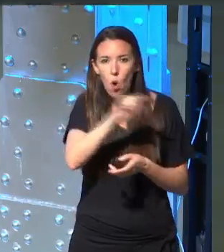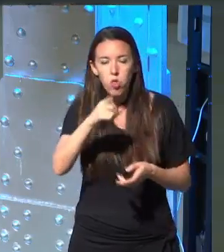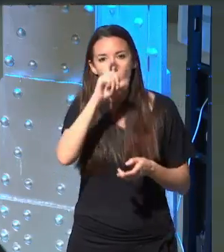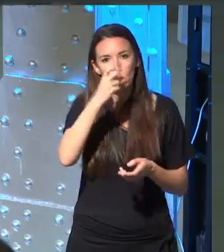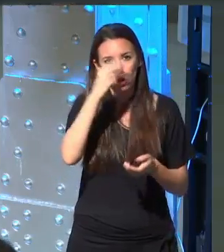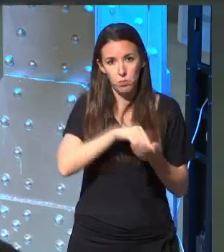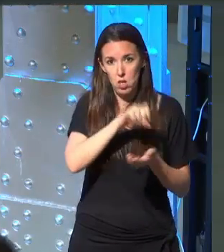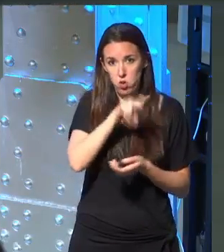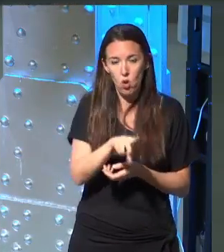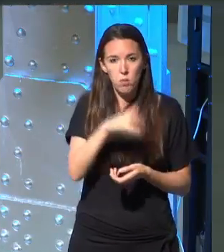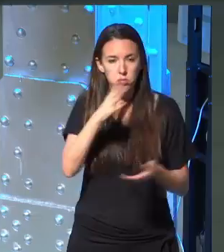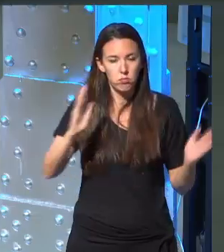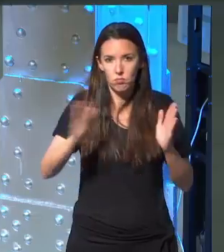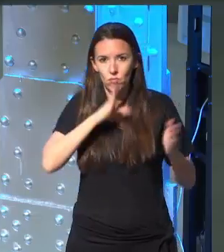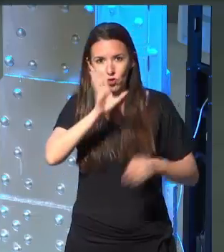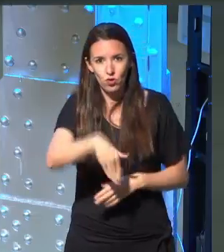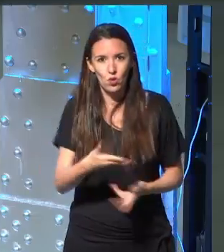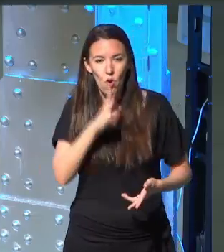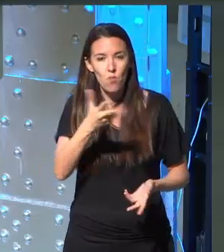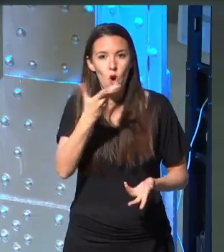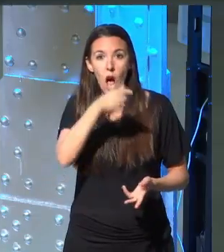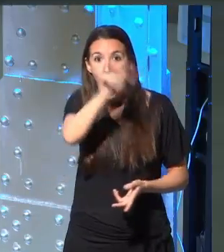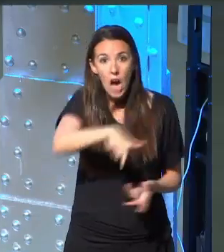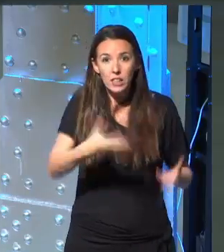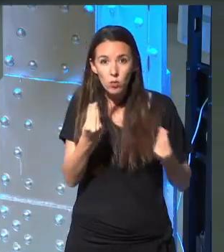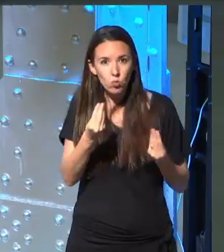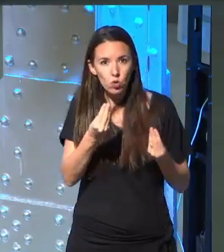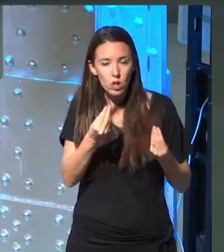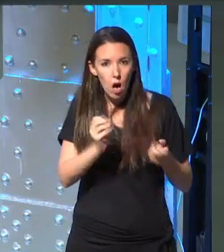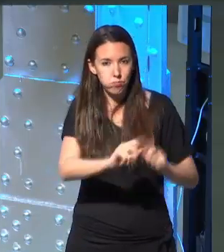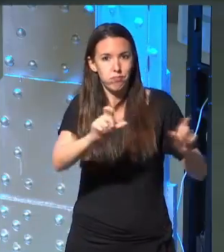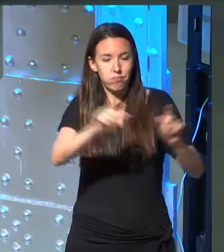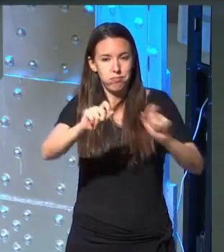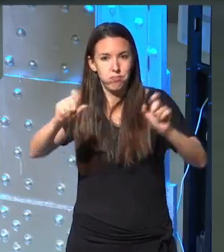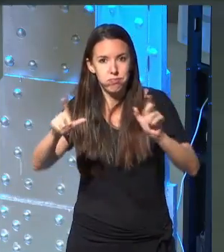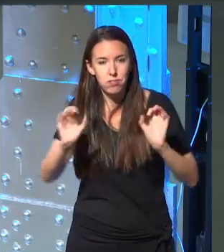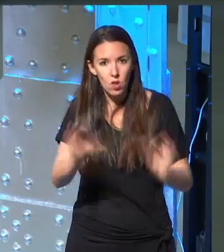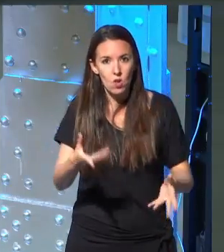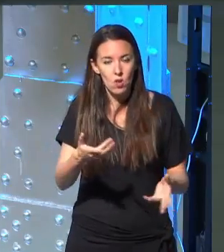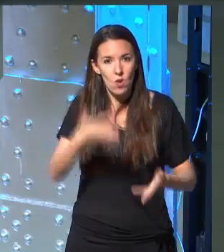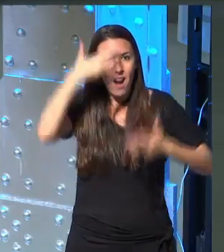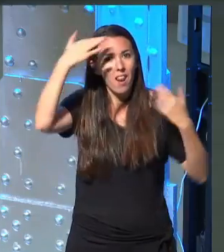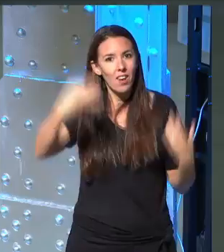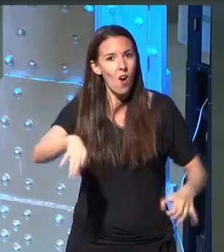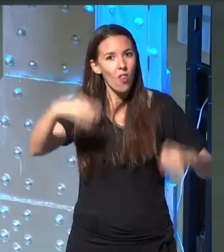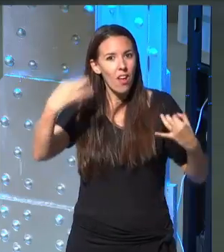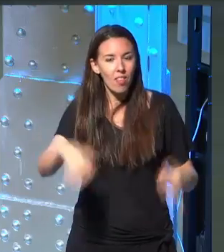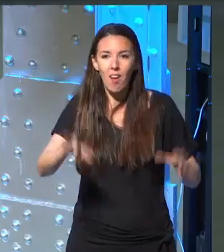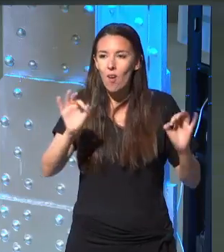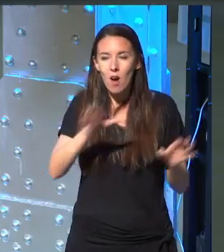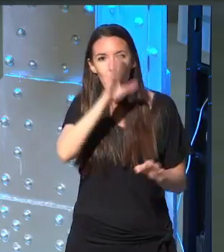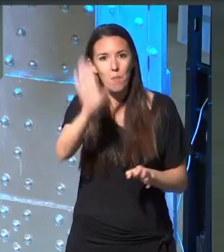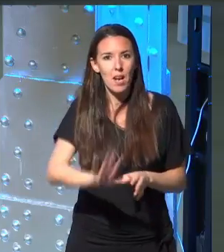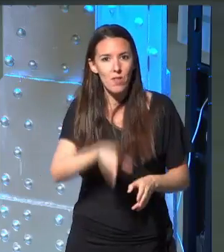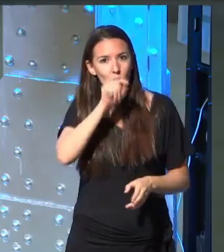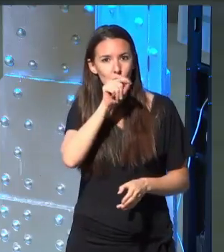me pareció un momento muy chulo porque ya llegó mucha gente y... Un momento de inocencia. Sí, no, era que me parece